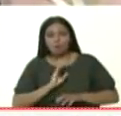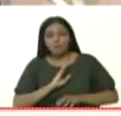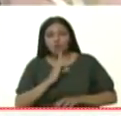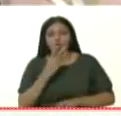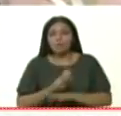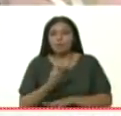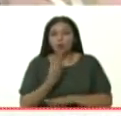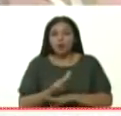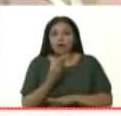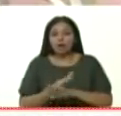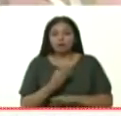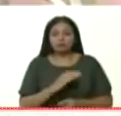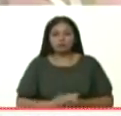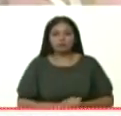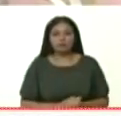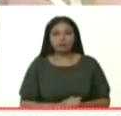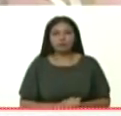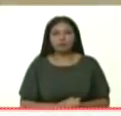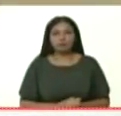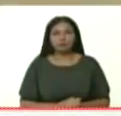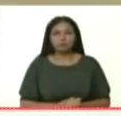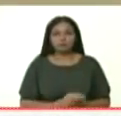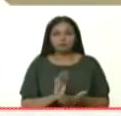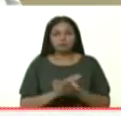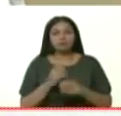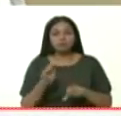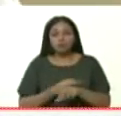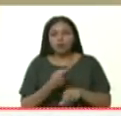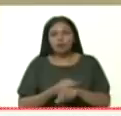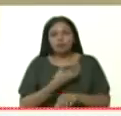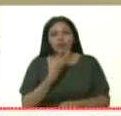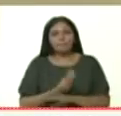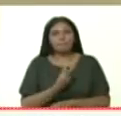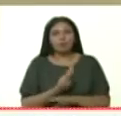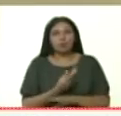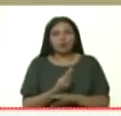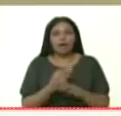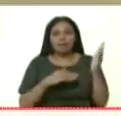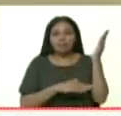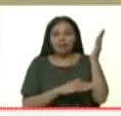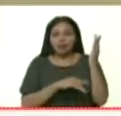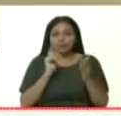¿no? Compañera gobernadora de Monagas, gobernadora de Lara,